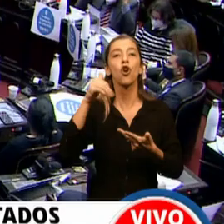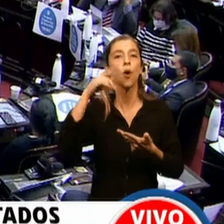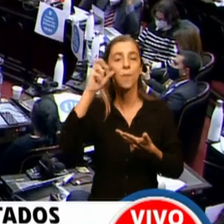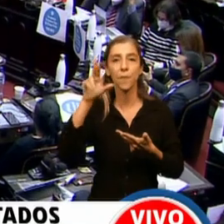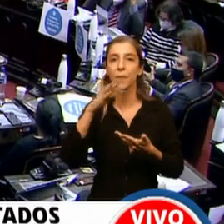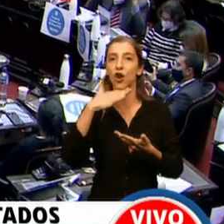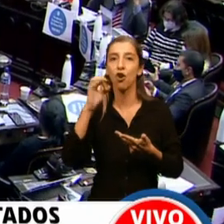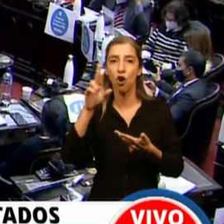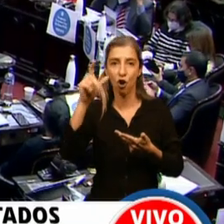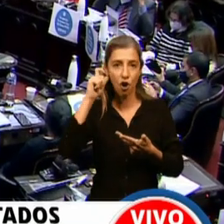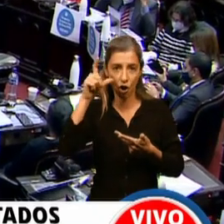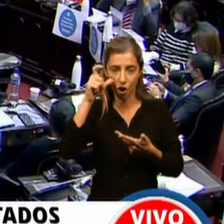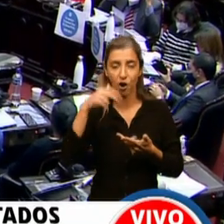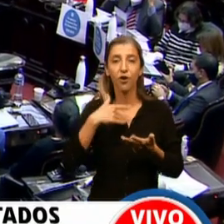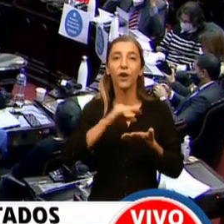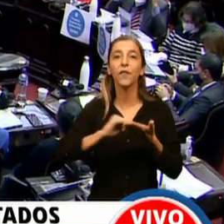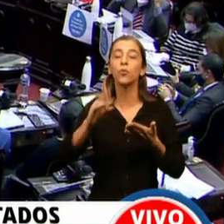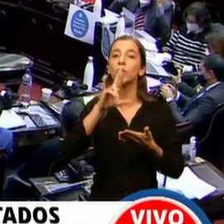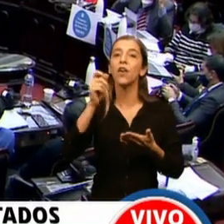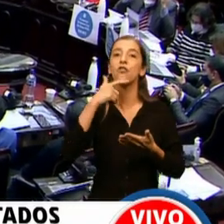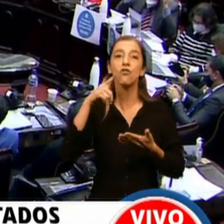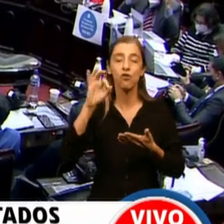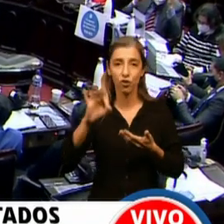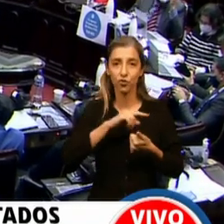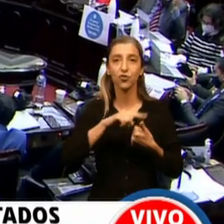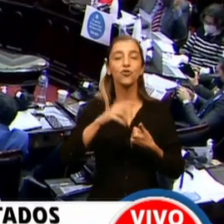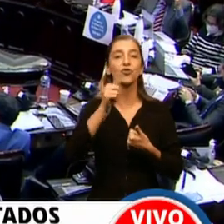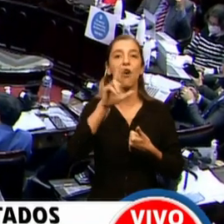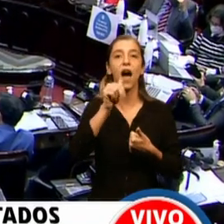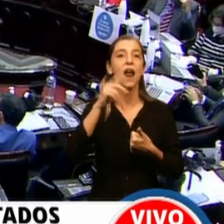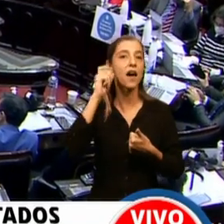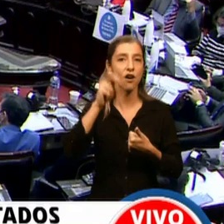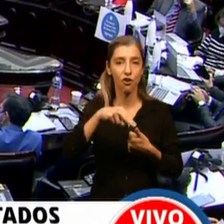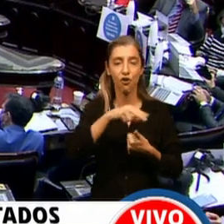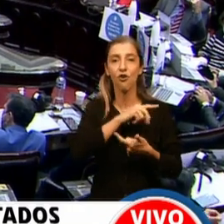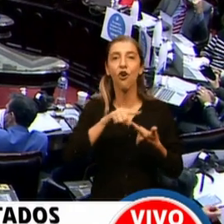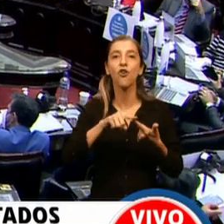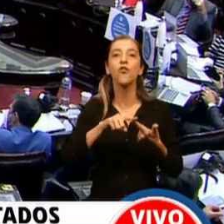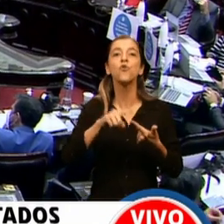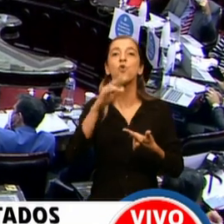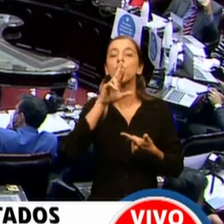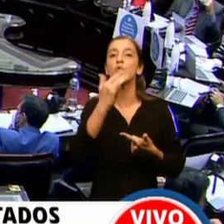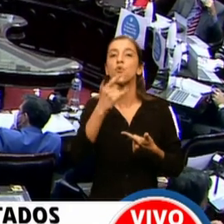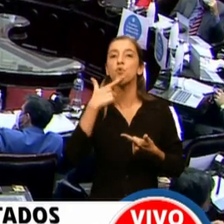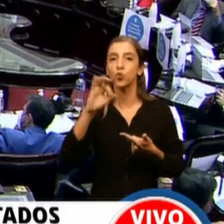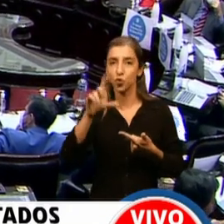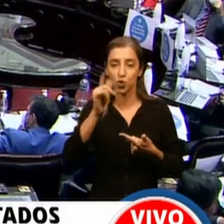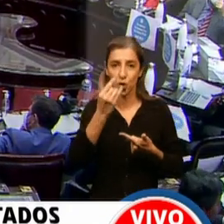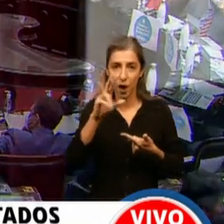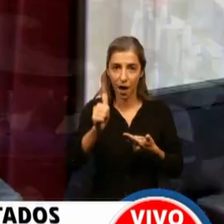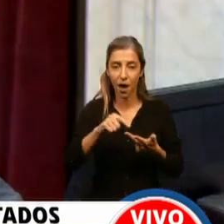diputada rosa victoria diputado ruiz aragón jose diputada ruso laura